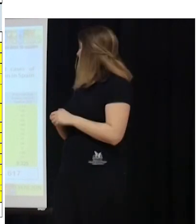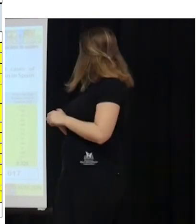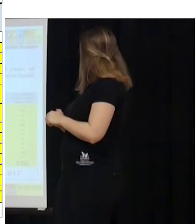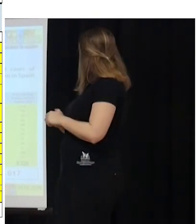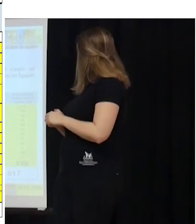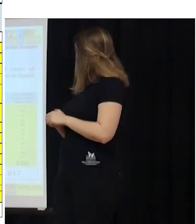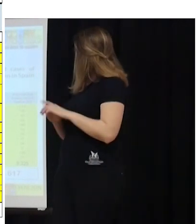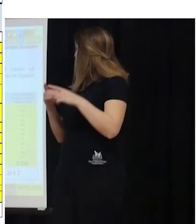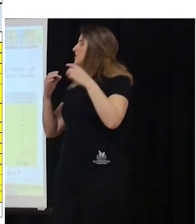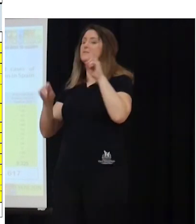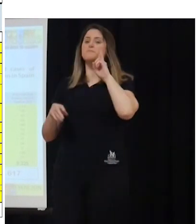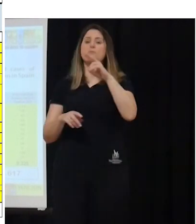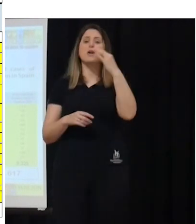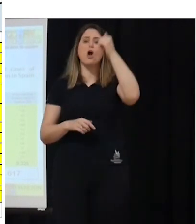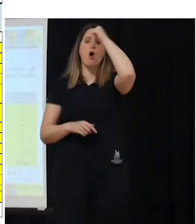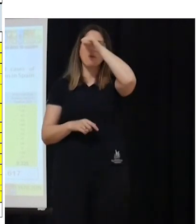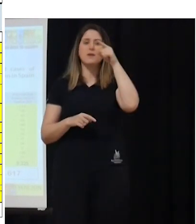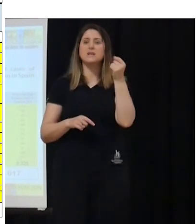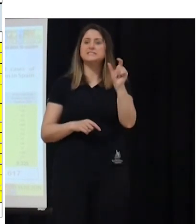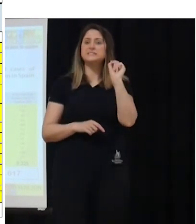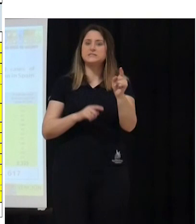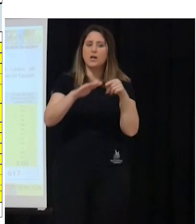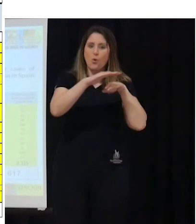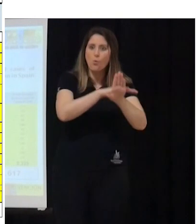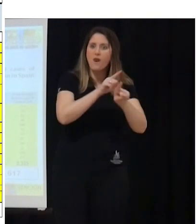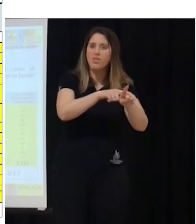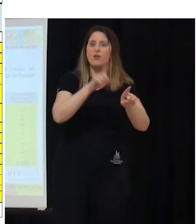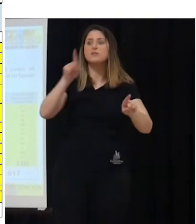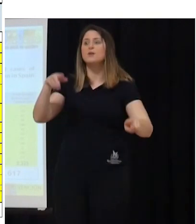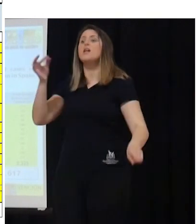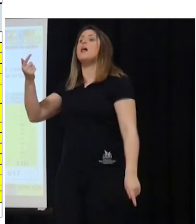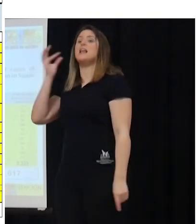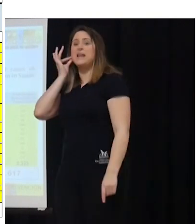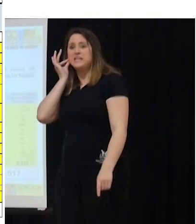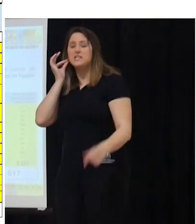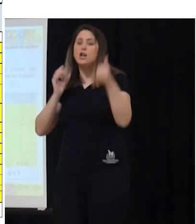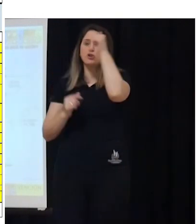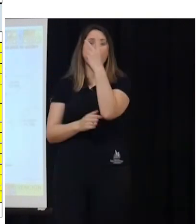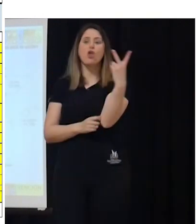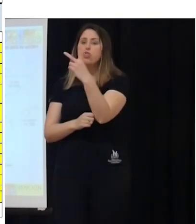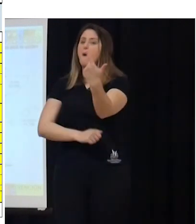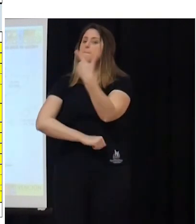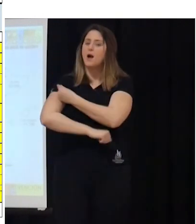varón que en la mujer. Por tanto, vacunen a las niñas y vacunen a los niños.